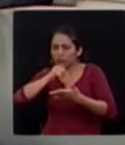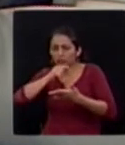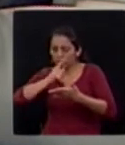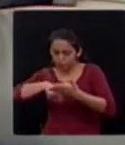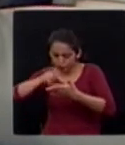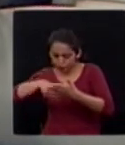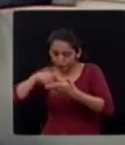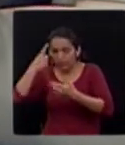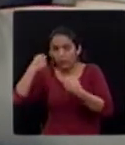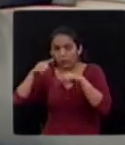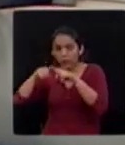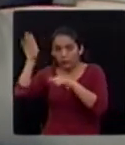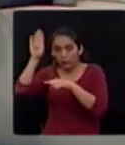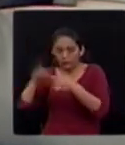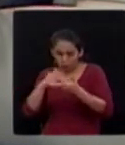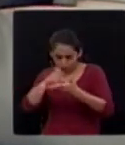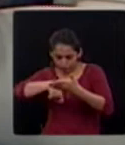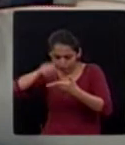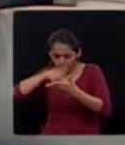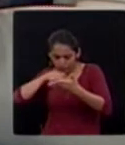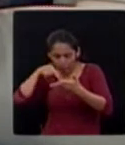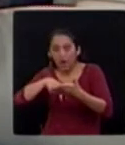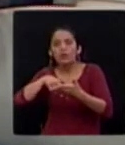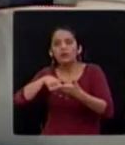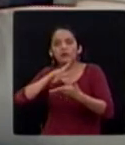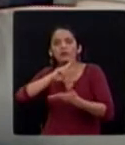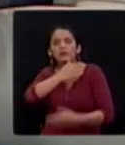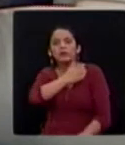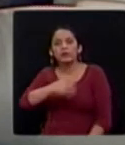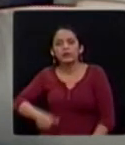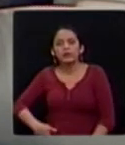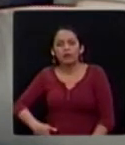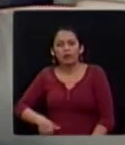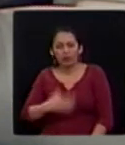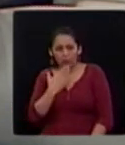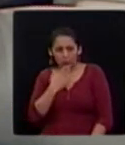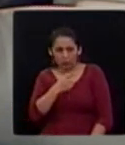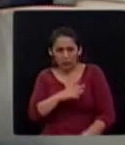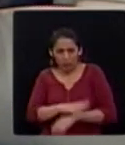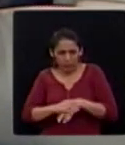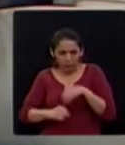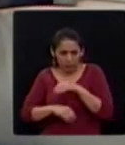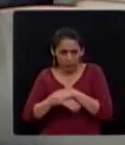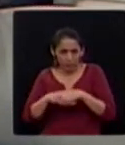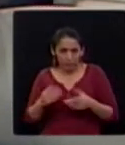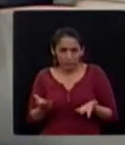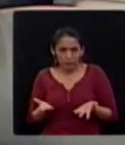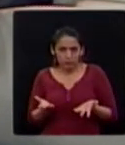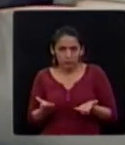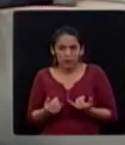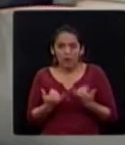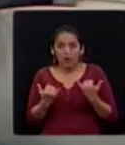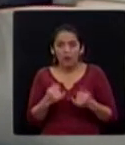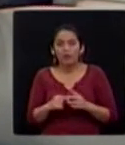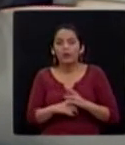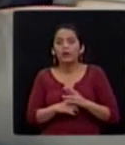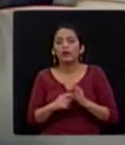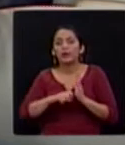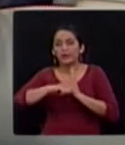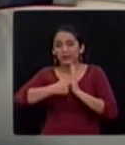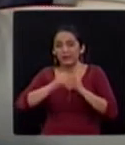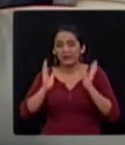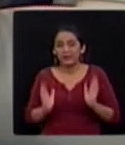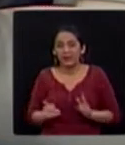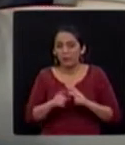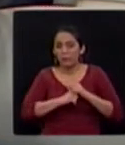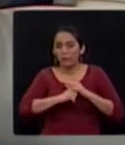ser investigado. Hay además, lo que mencionó en las redes sociales el hoy prófugo de la justicia, Carlos Pareja Iannuselli,